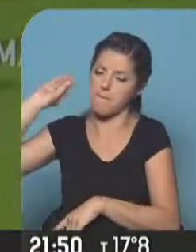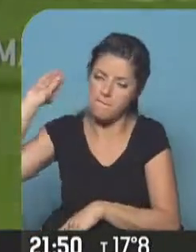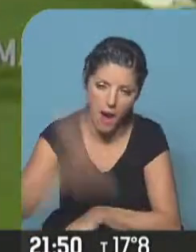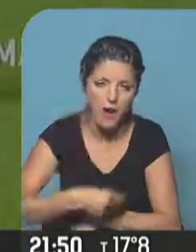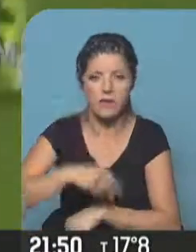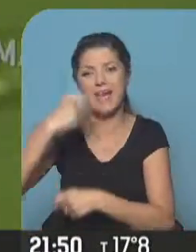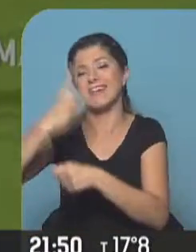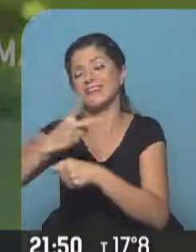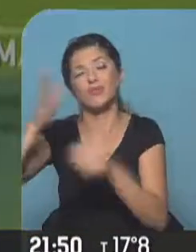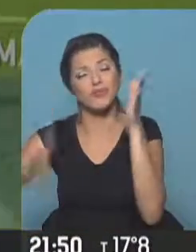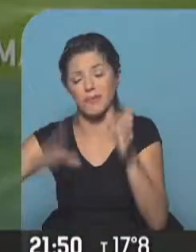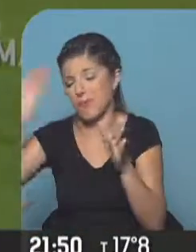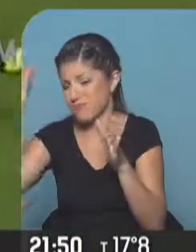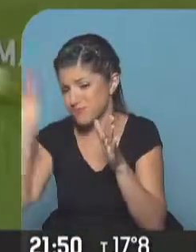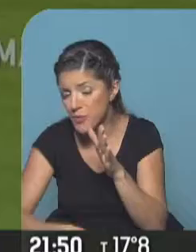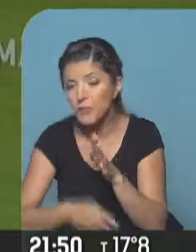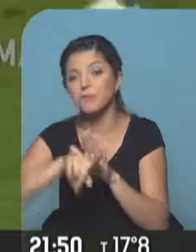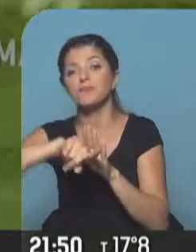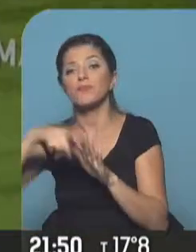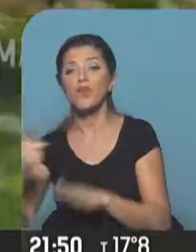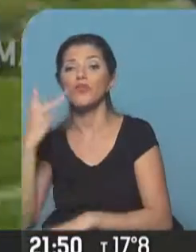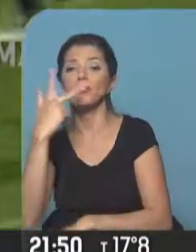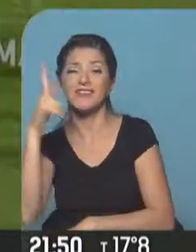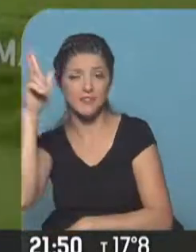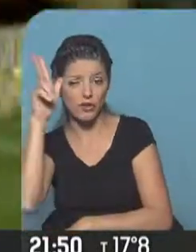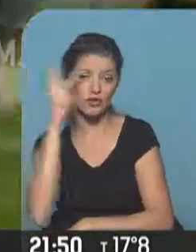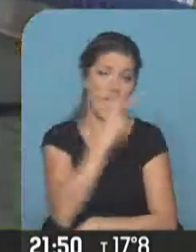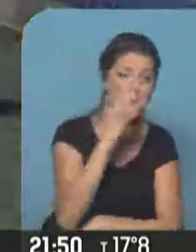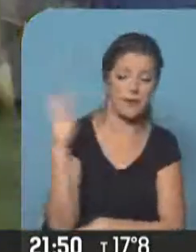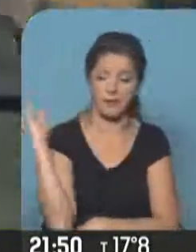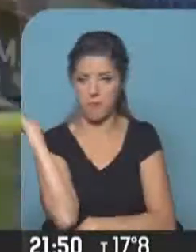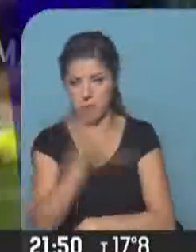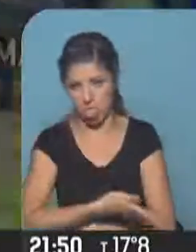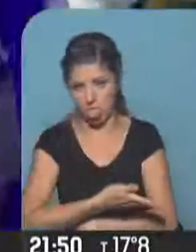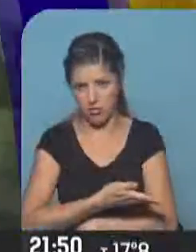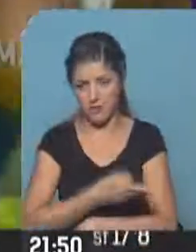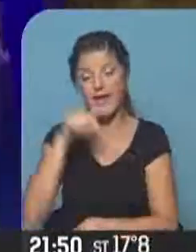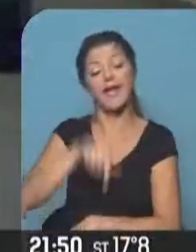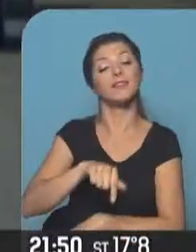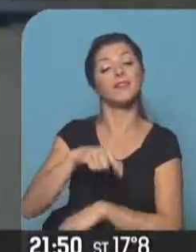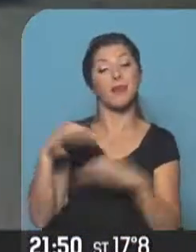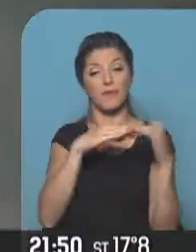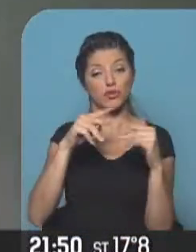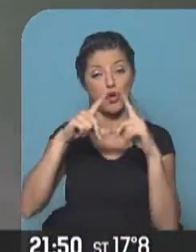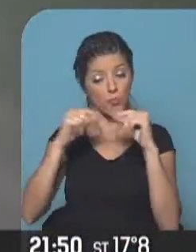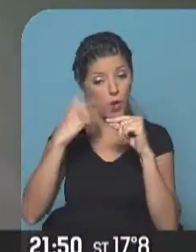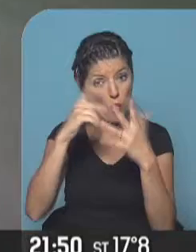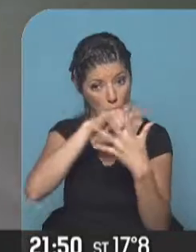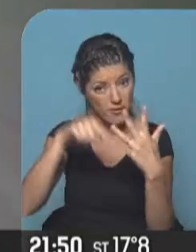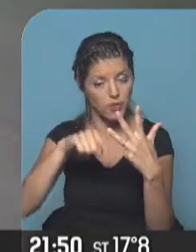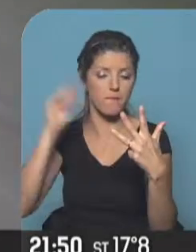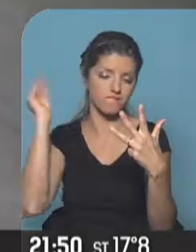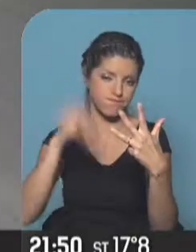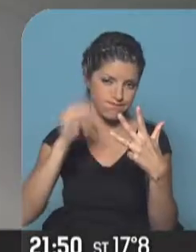segundo tiempo. Los Wallabies terminaron ganando el juego 38 a 20. Cuarta derrota del equipo argentino en el Rugby